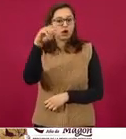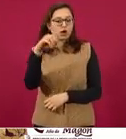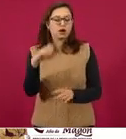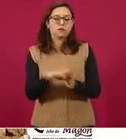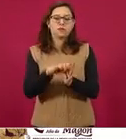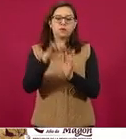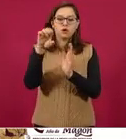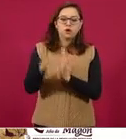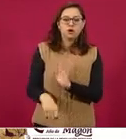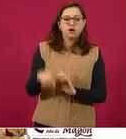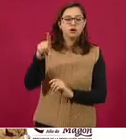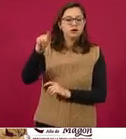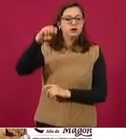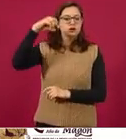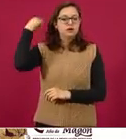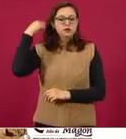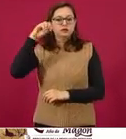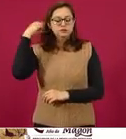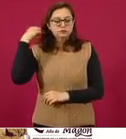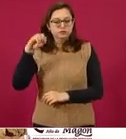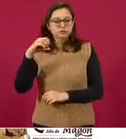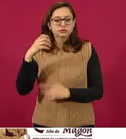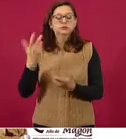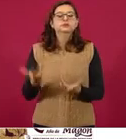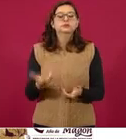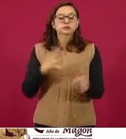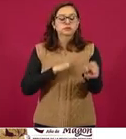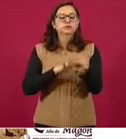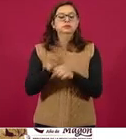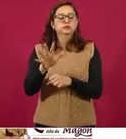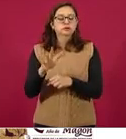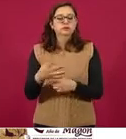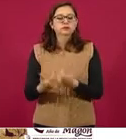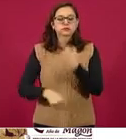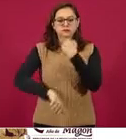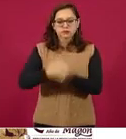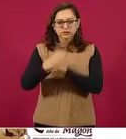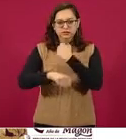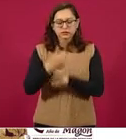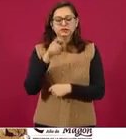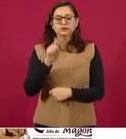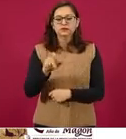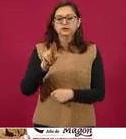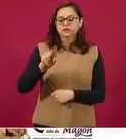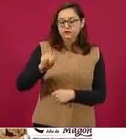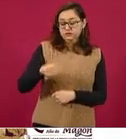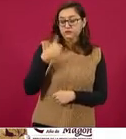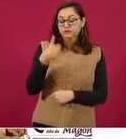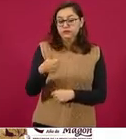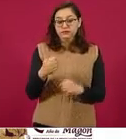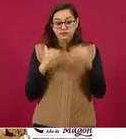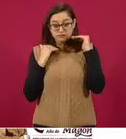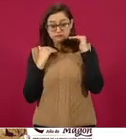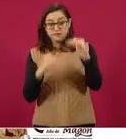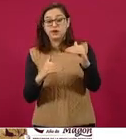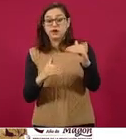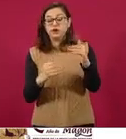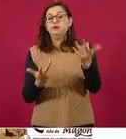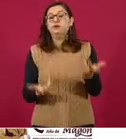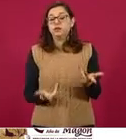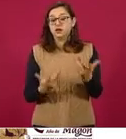en Acajete, Veracruz, 11 pesos con 86 centavos, cuando el precio máximo en esa región